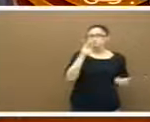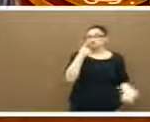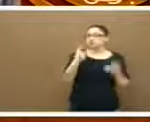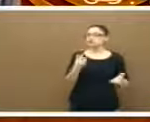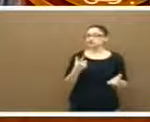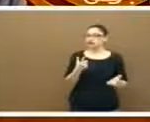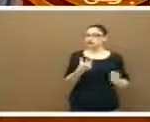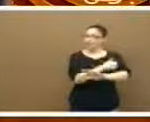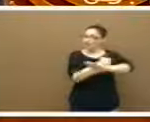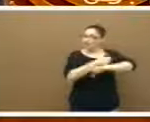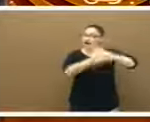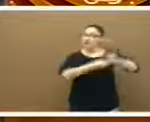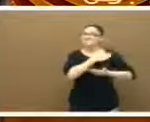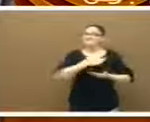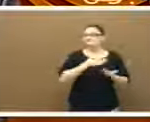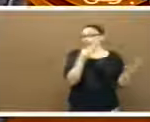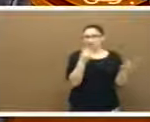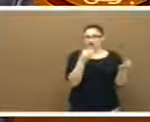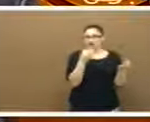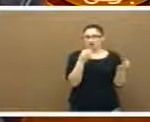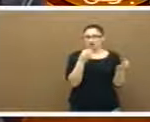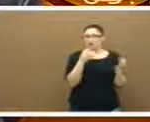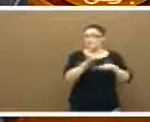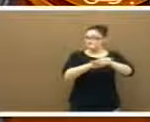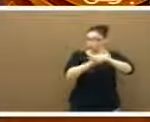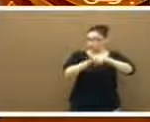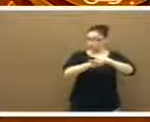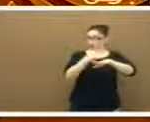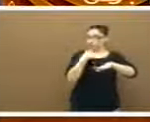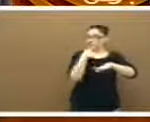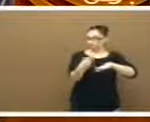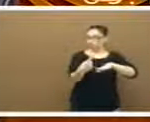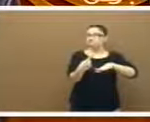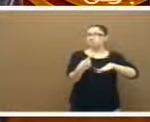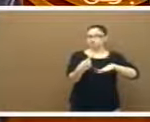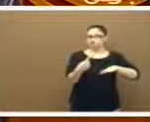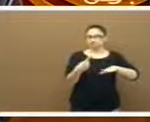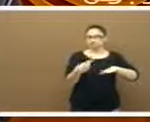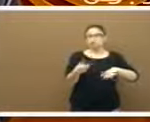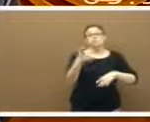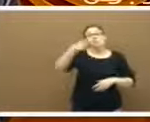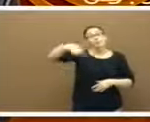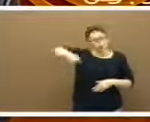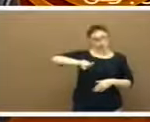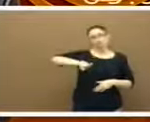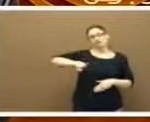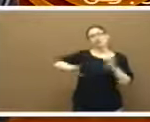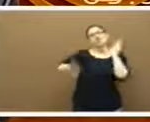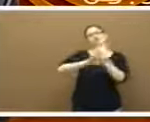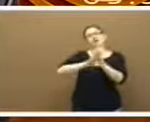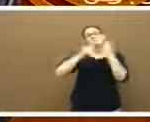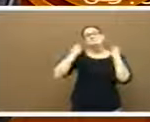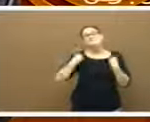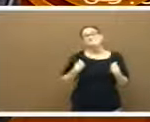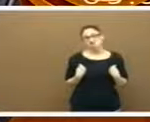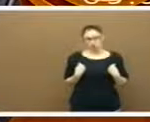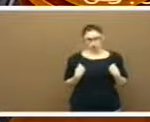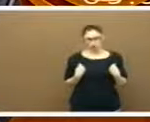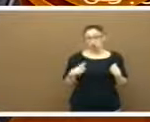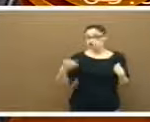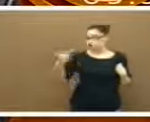con la ciudadanía. Y perdónenme que le diga, señores del Partido Popular, que ustedes siguen en las mismas 13, siguen